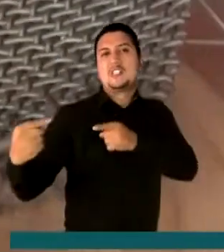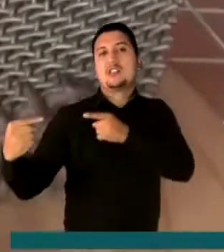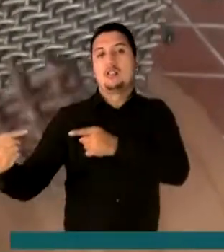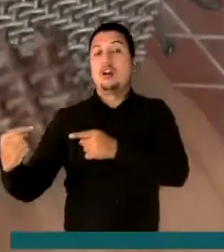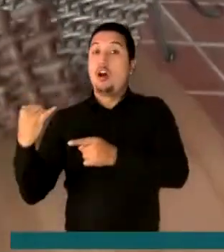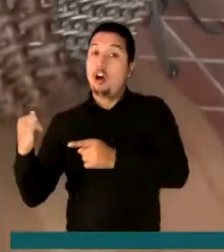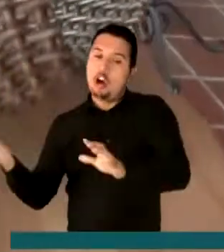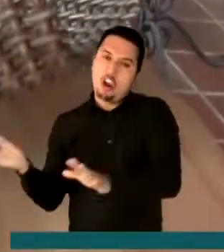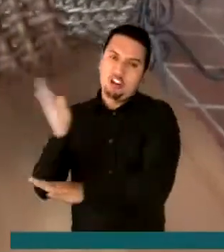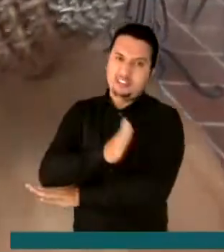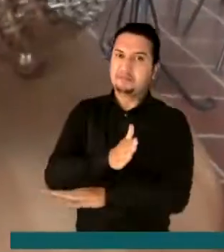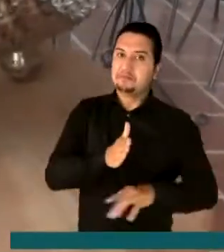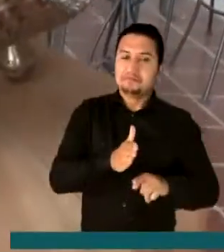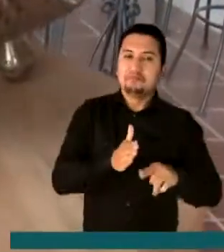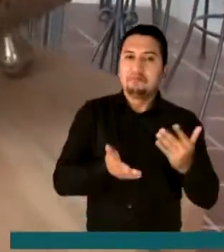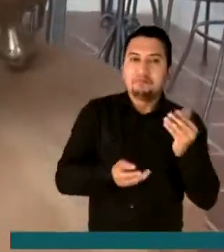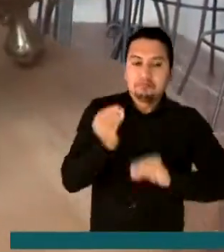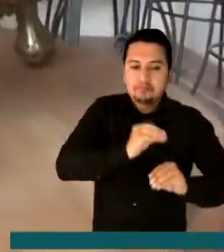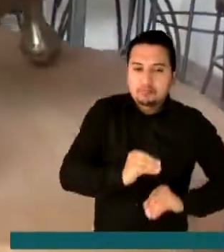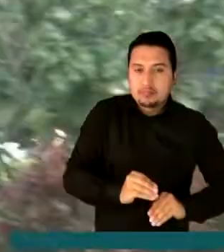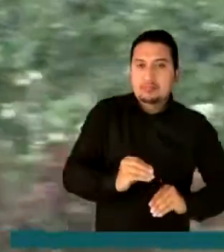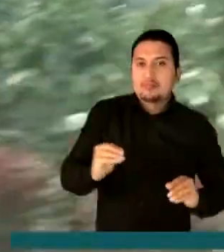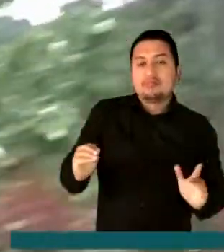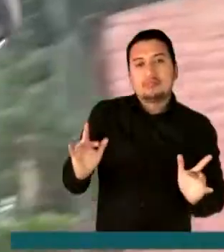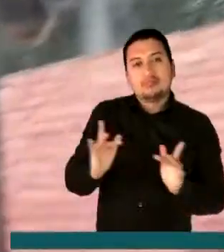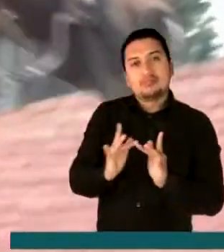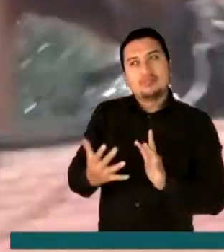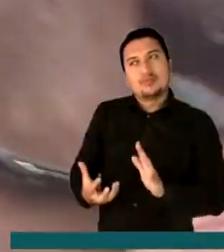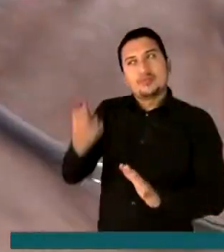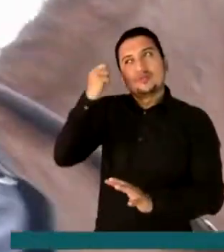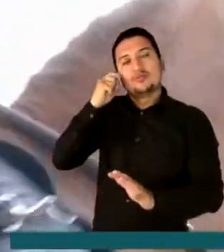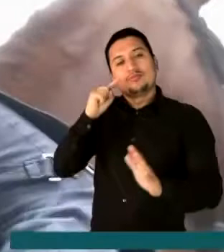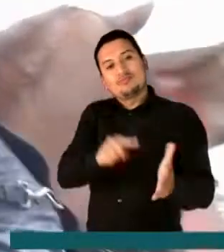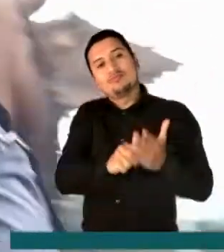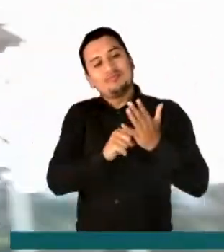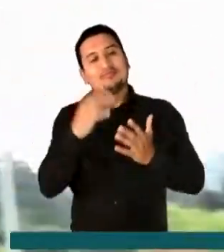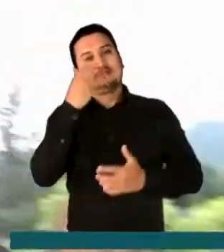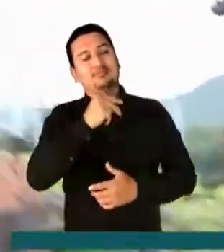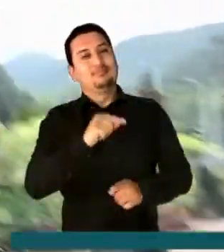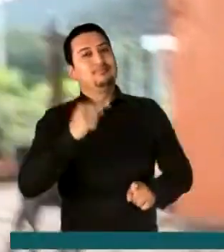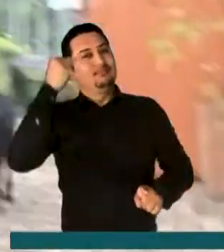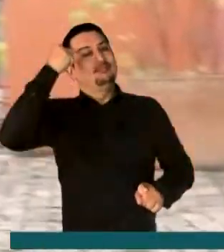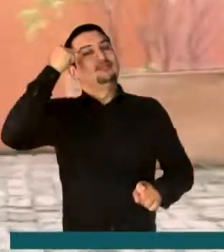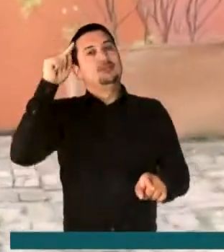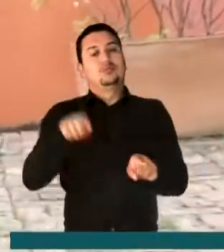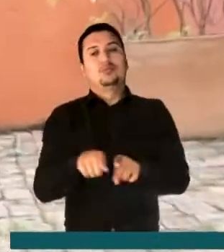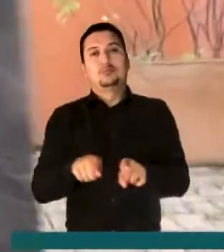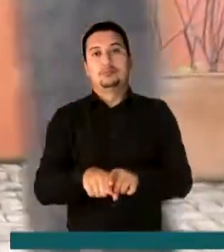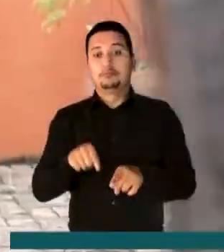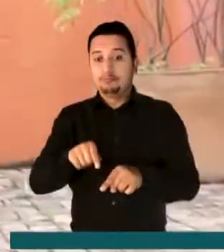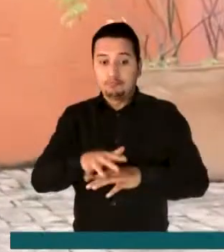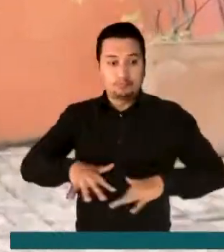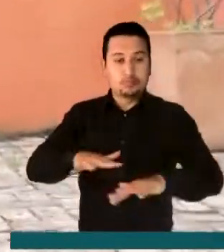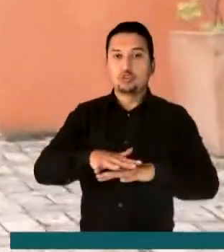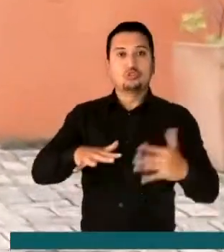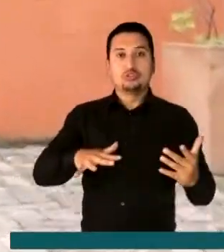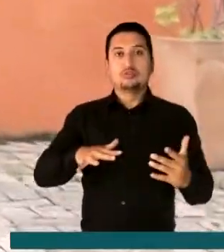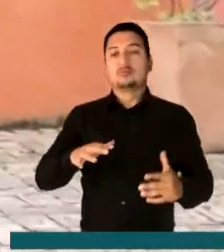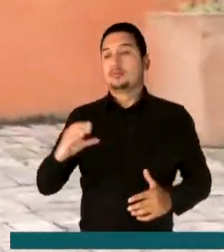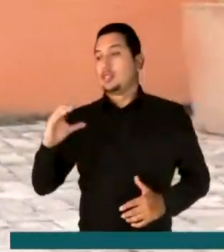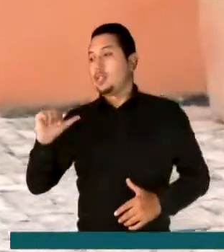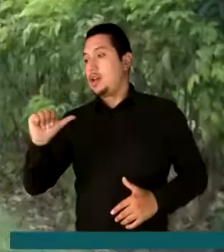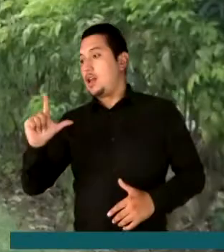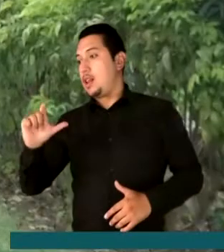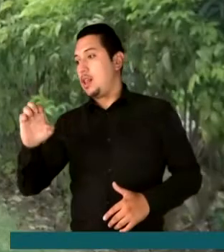Hoy, este talentoso herrero está listo para hacer nuevas piezas acordes con nuestra época, pero con algo del pasado.